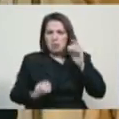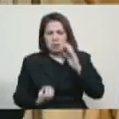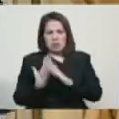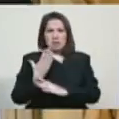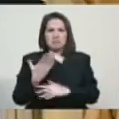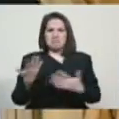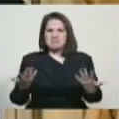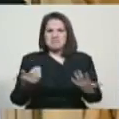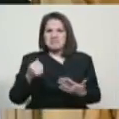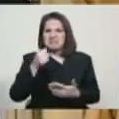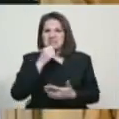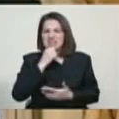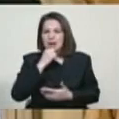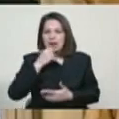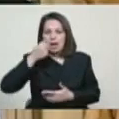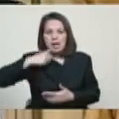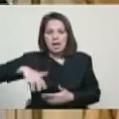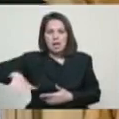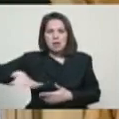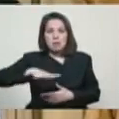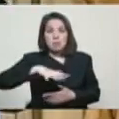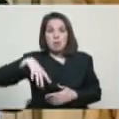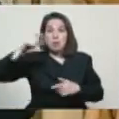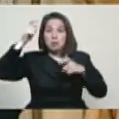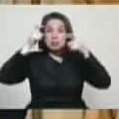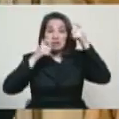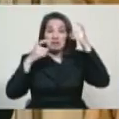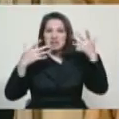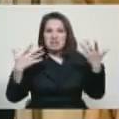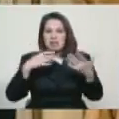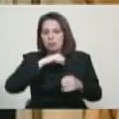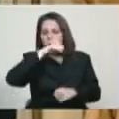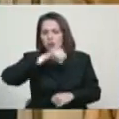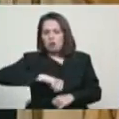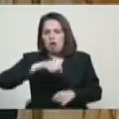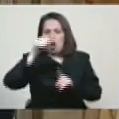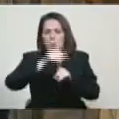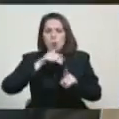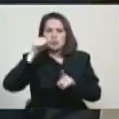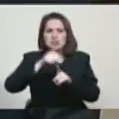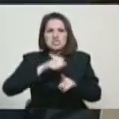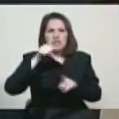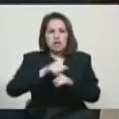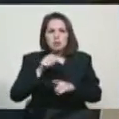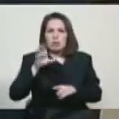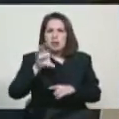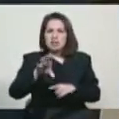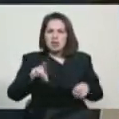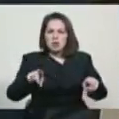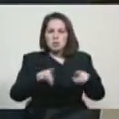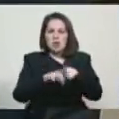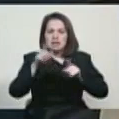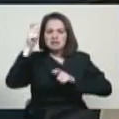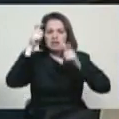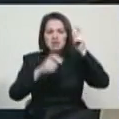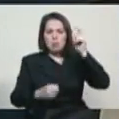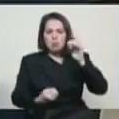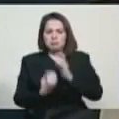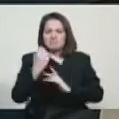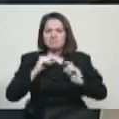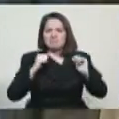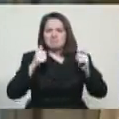chavismo originario? ¡El pueblo en las catacumbas, luchando por esta patria! ¡Ese es el chavismo originario! Y lo llevamos aquí en las